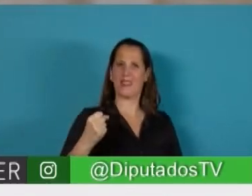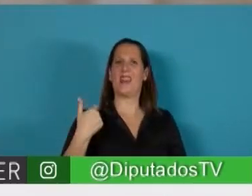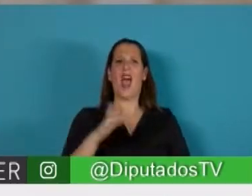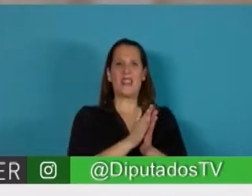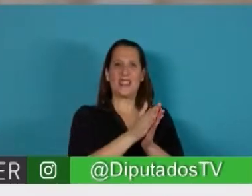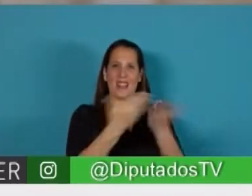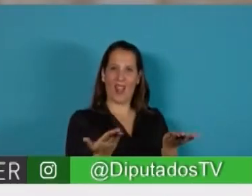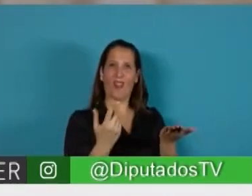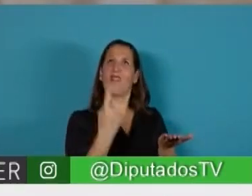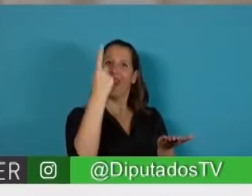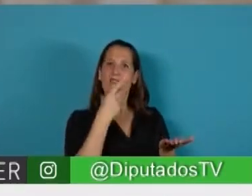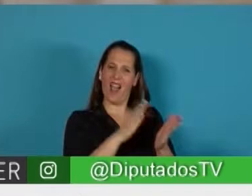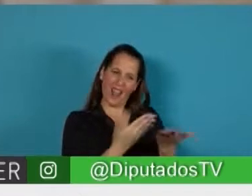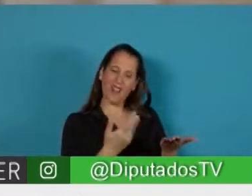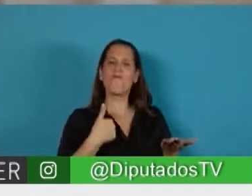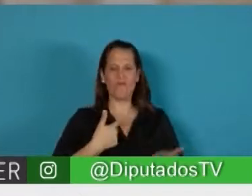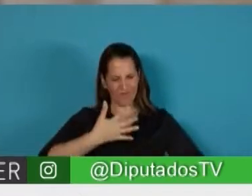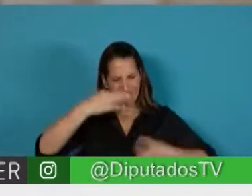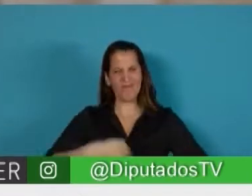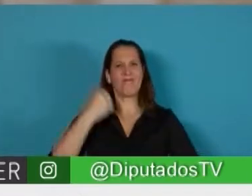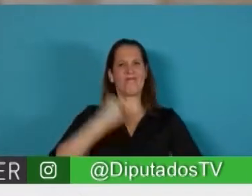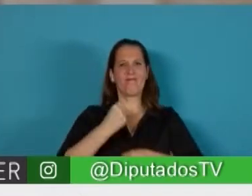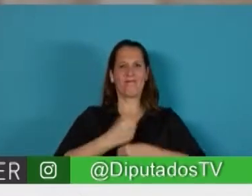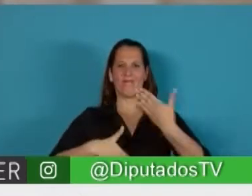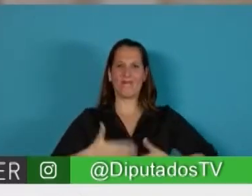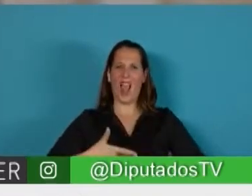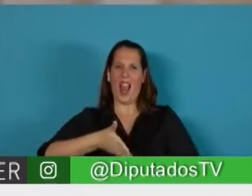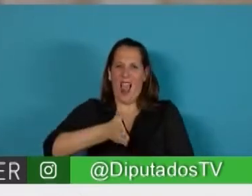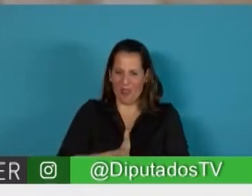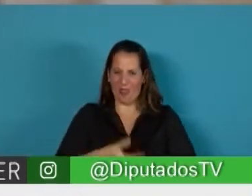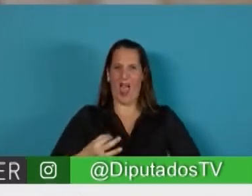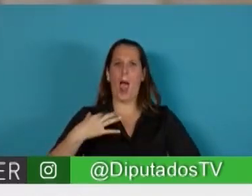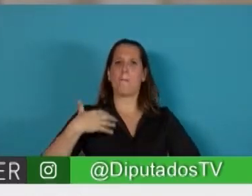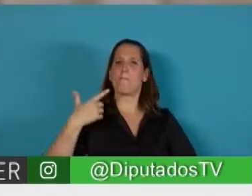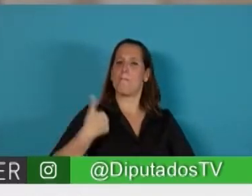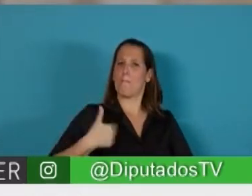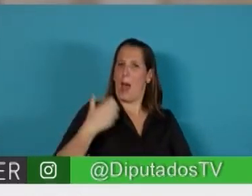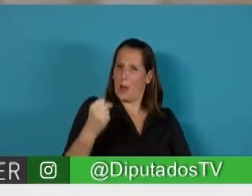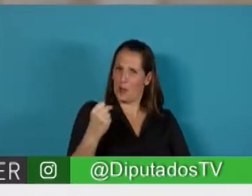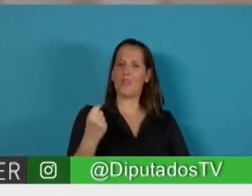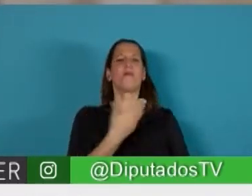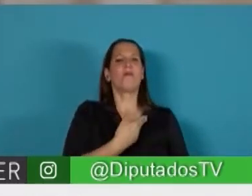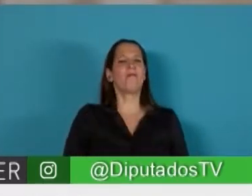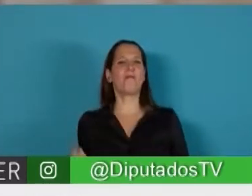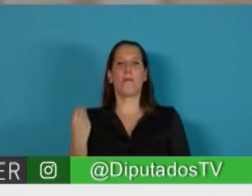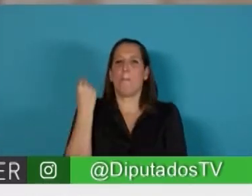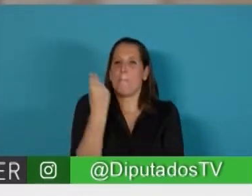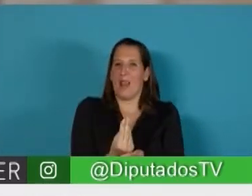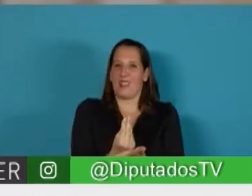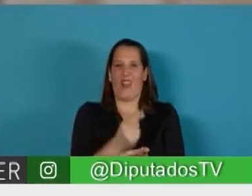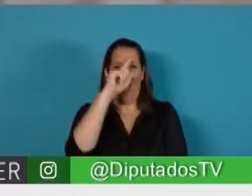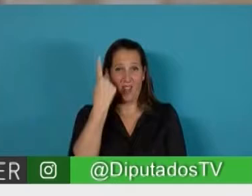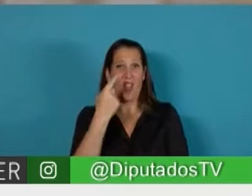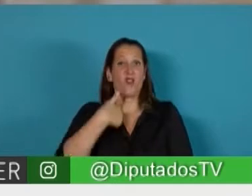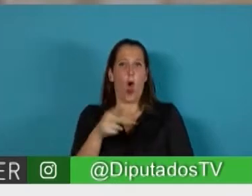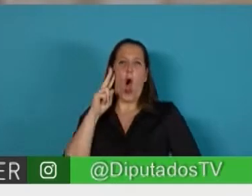evangelios, desempeñar con lealtad y patriotismo el cargo de presidente de la Nación y observar y